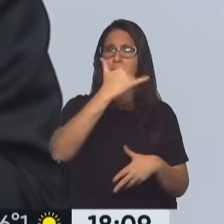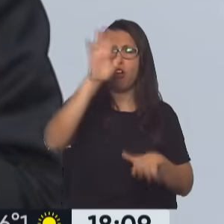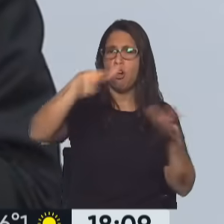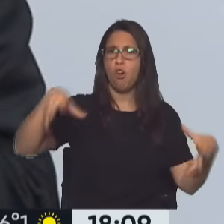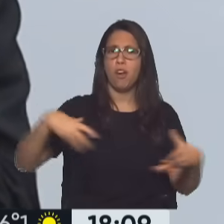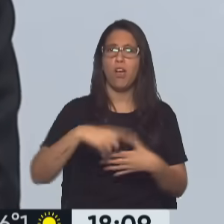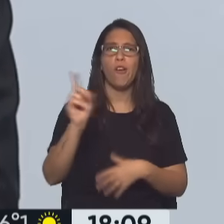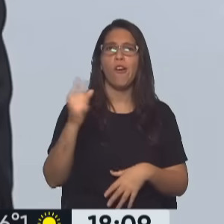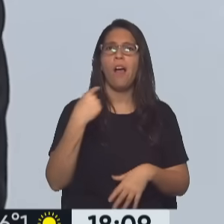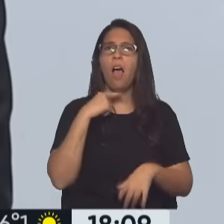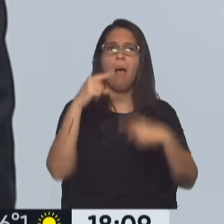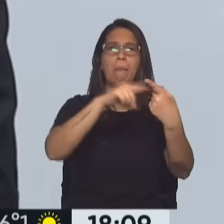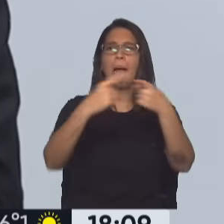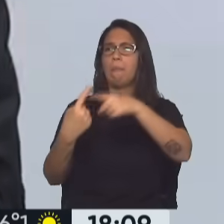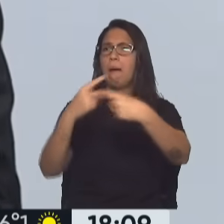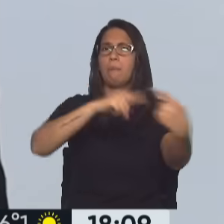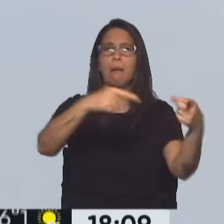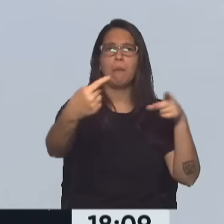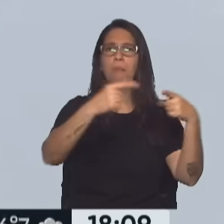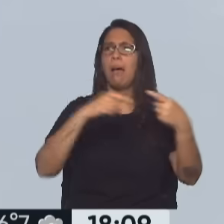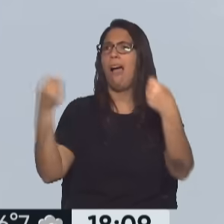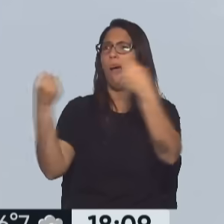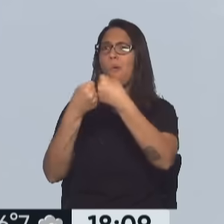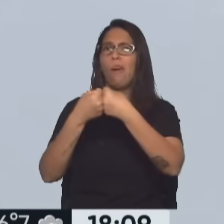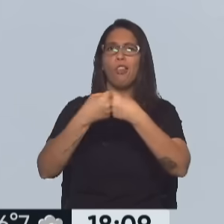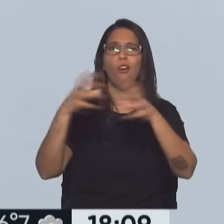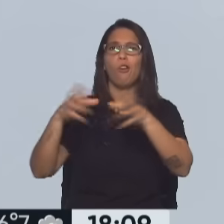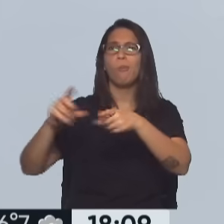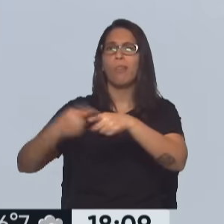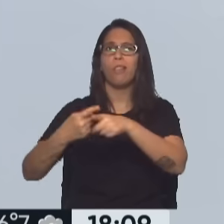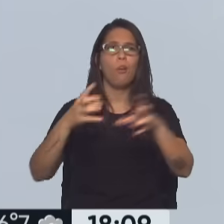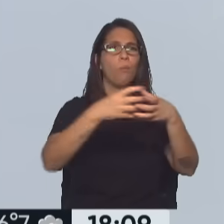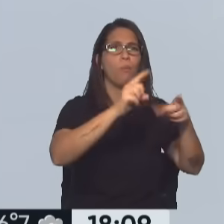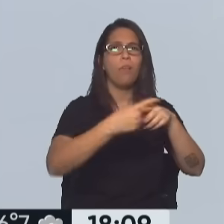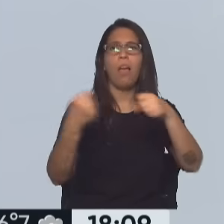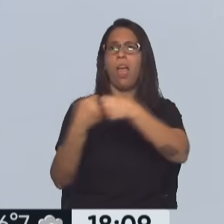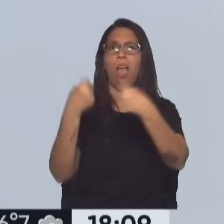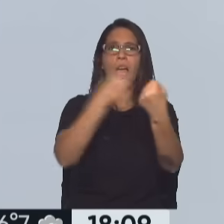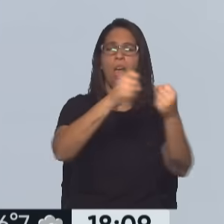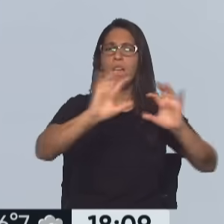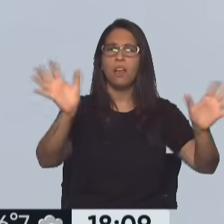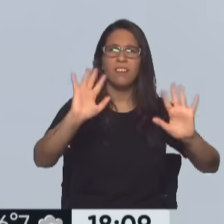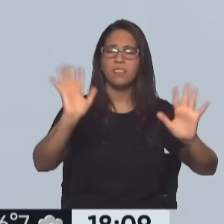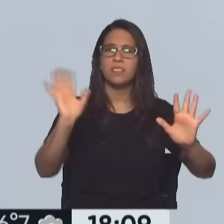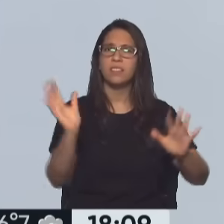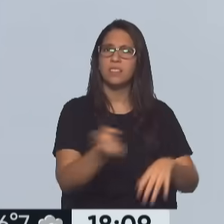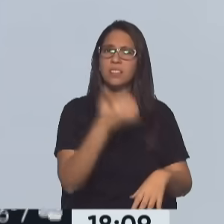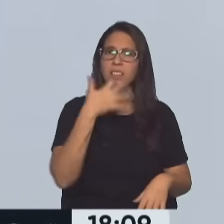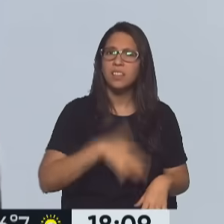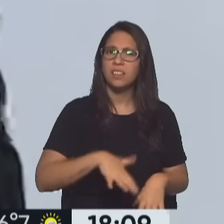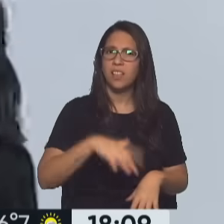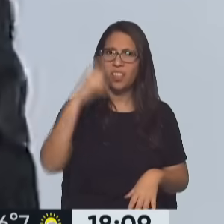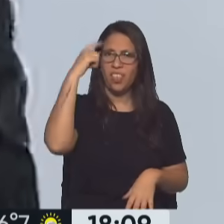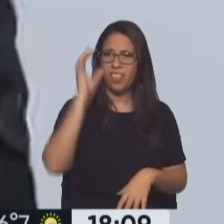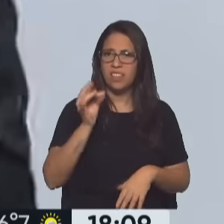la trampa de las discusiones de acuerdos de cúpula de partidos, sino entendiendo que la responsabilidad a partir del